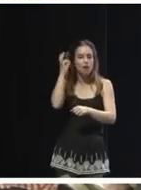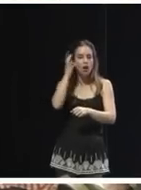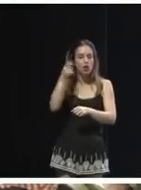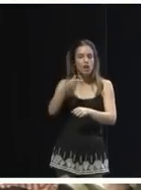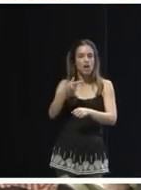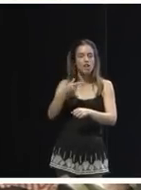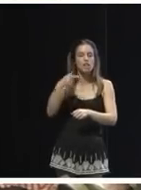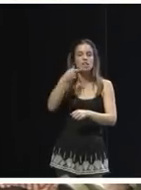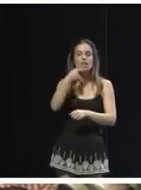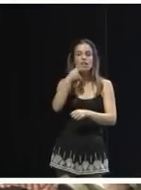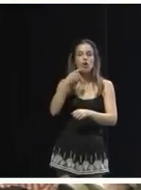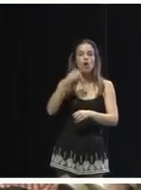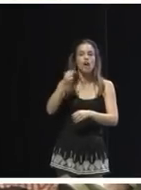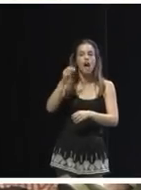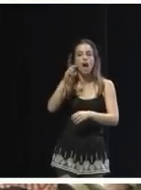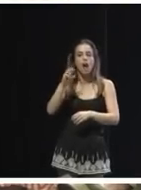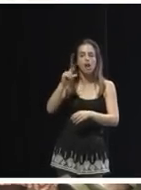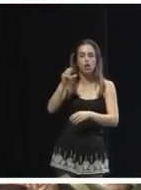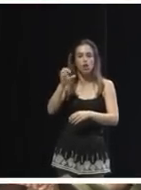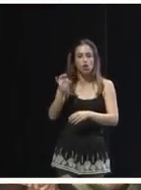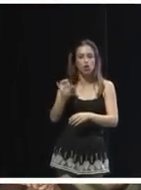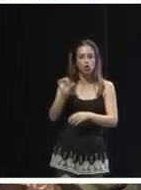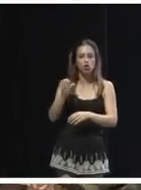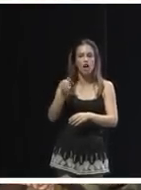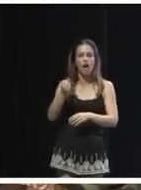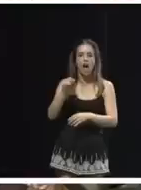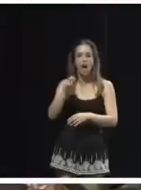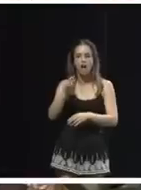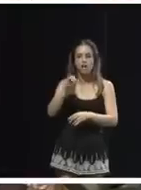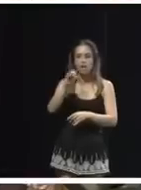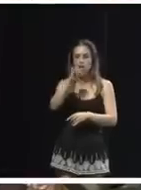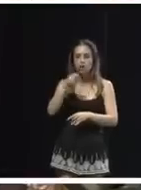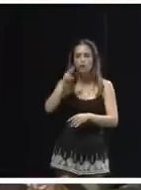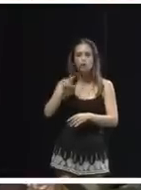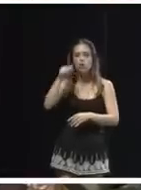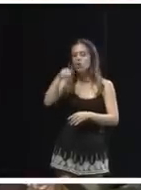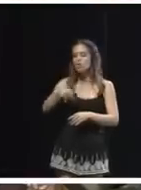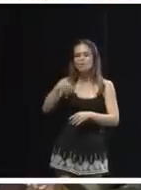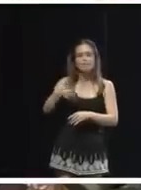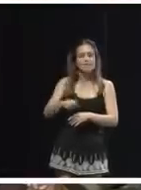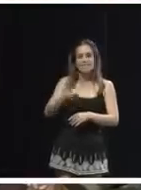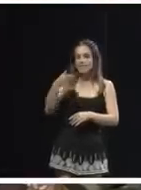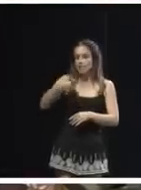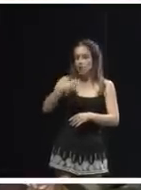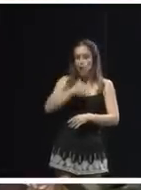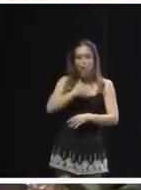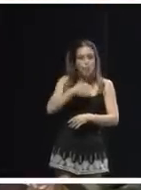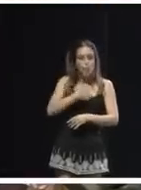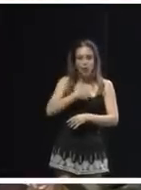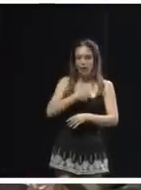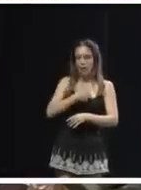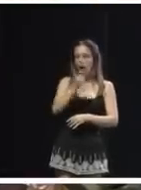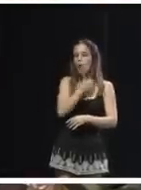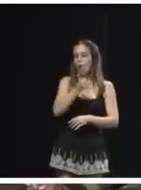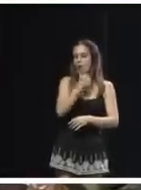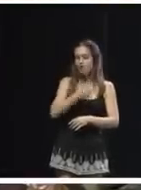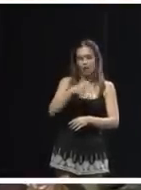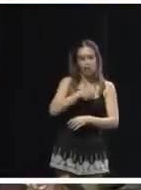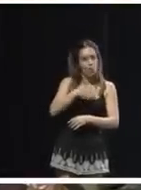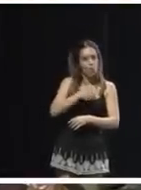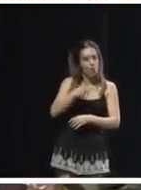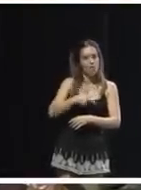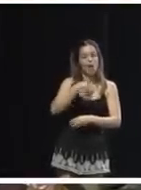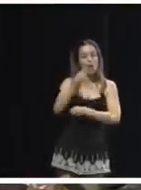los usuarios y usuarias de las mismas. No es decente. Y lo vamos a hacer. Y vamos a hacer